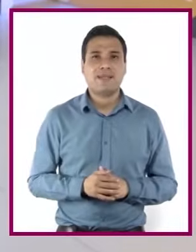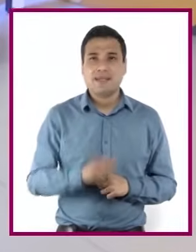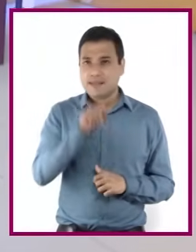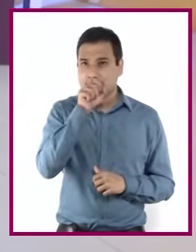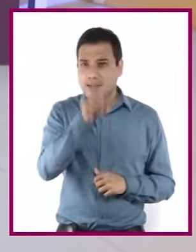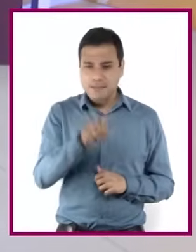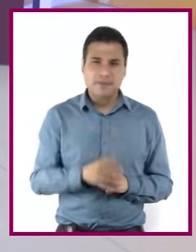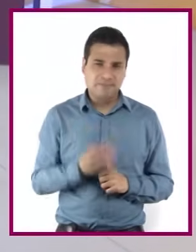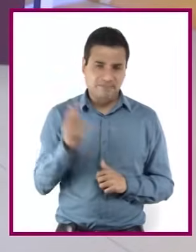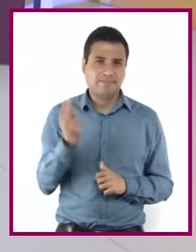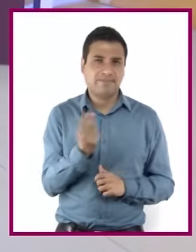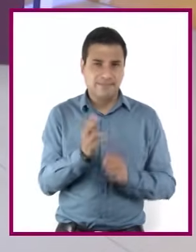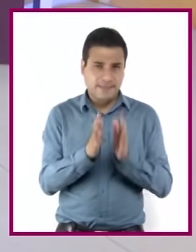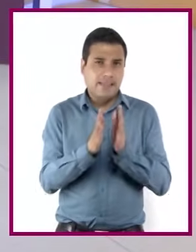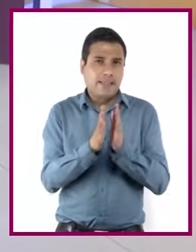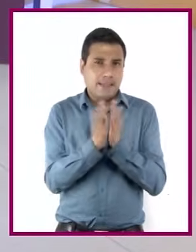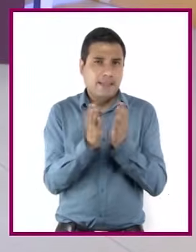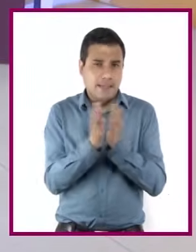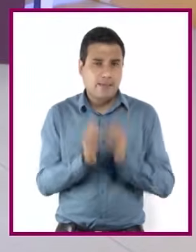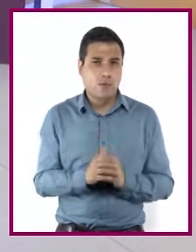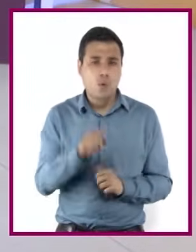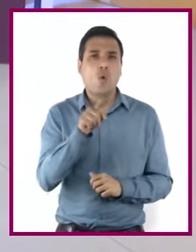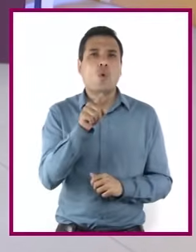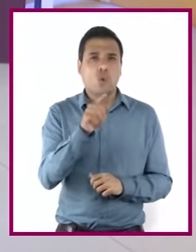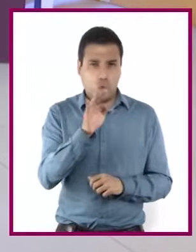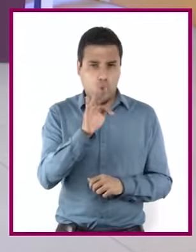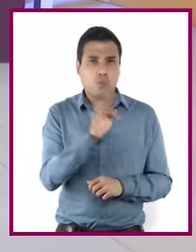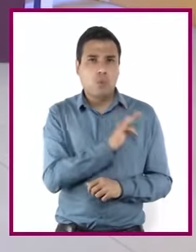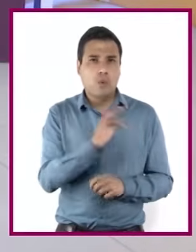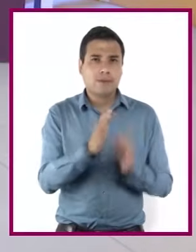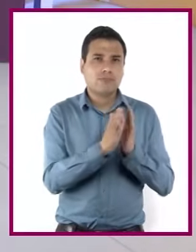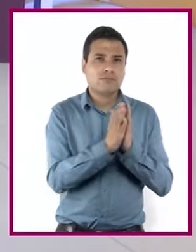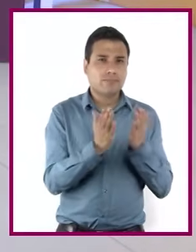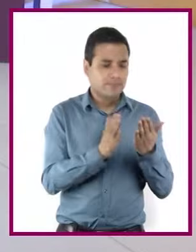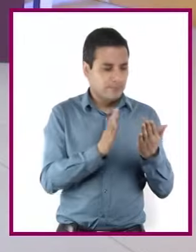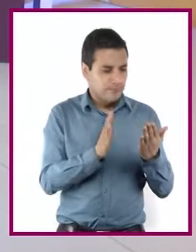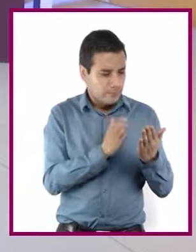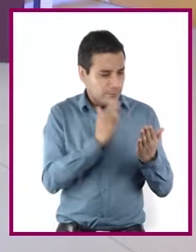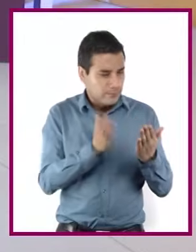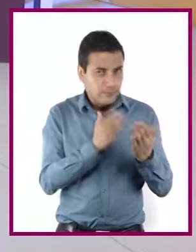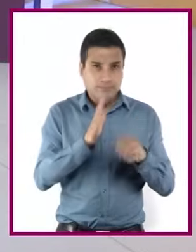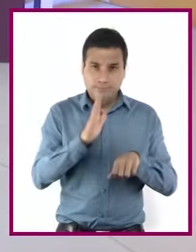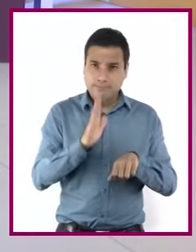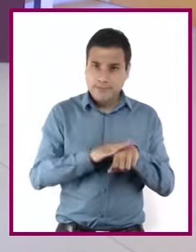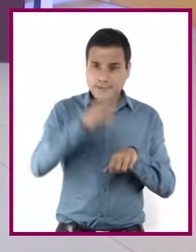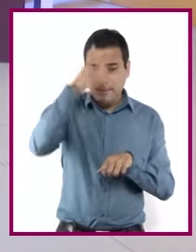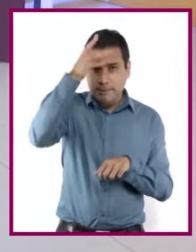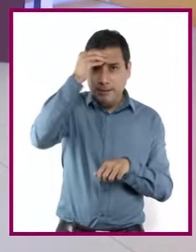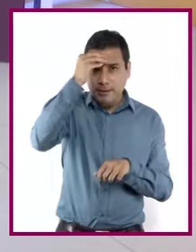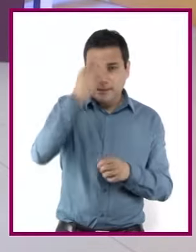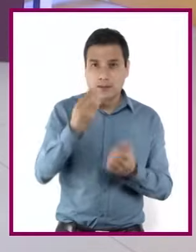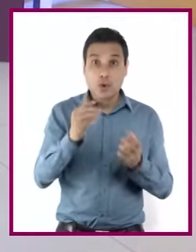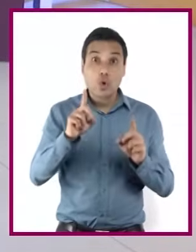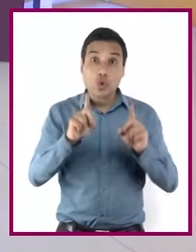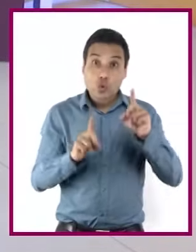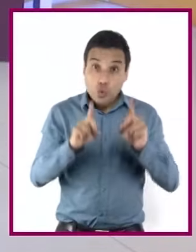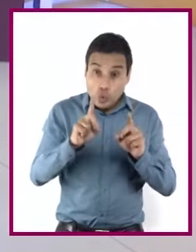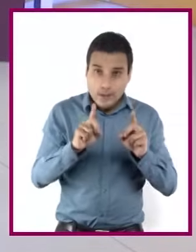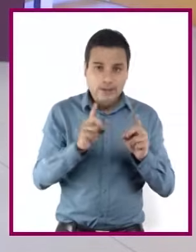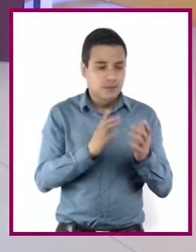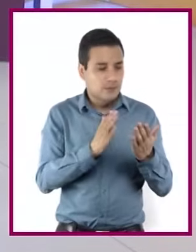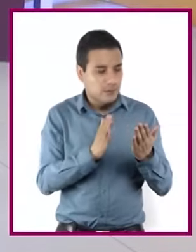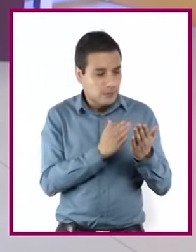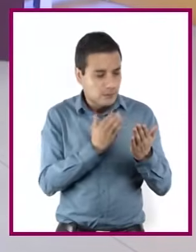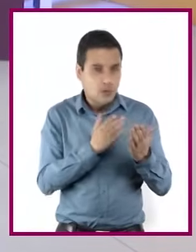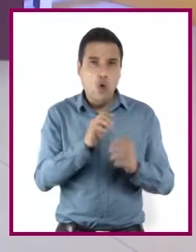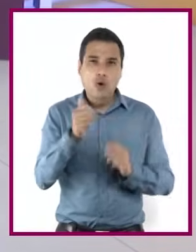libro de texto, ya que pueden recurrir a este material para profundizar en el contenido, aclarar dudas y revisar otros